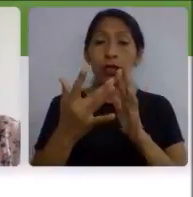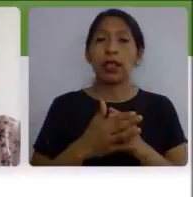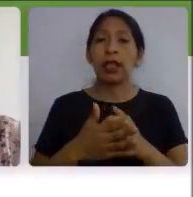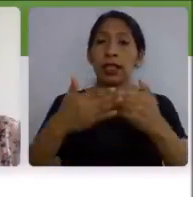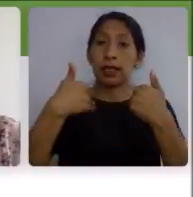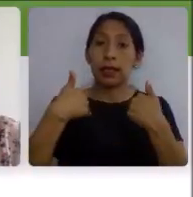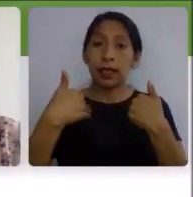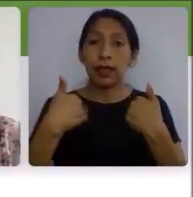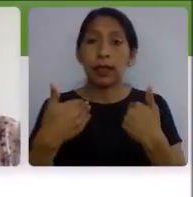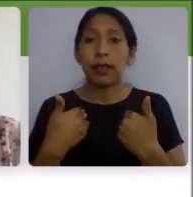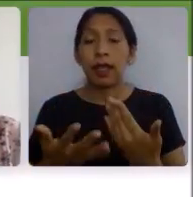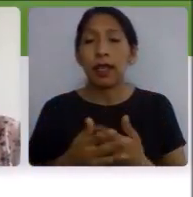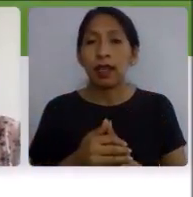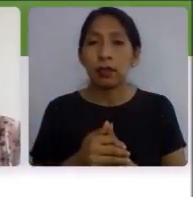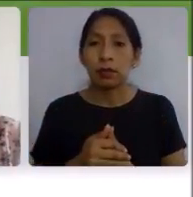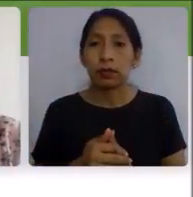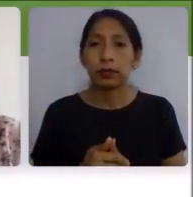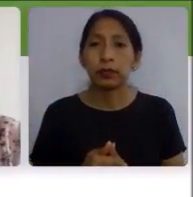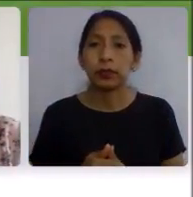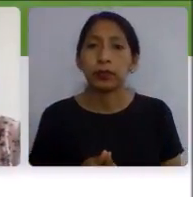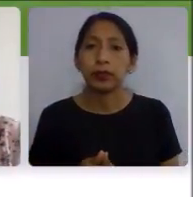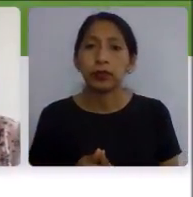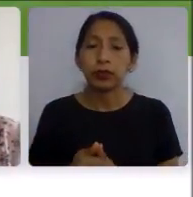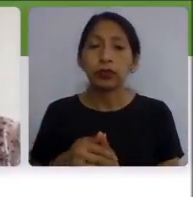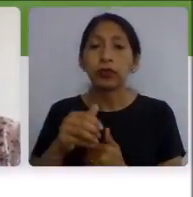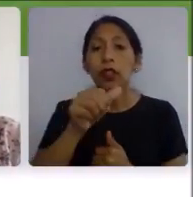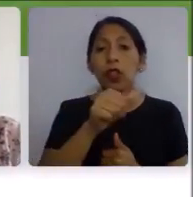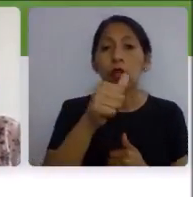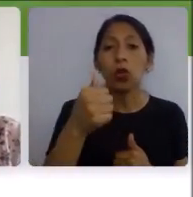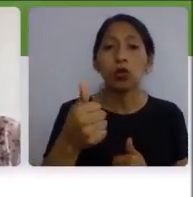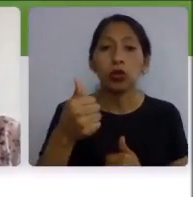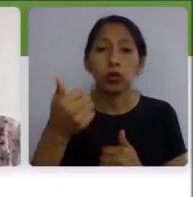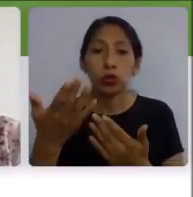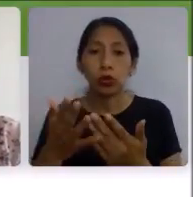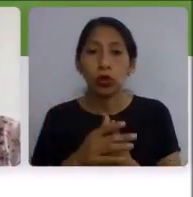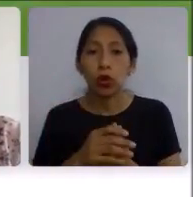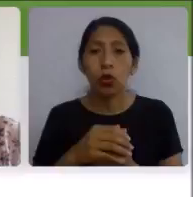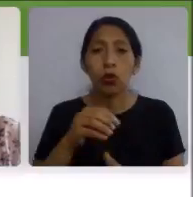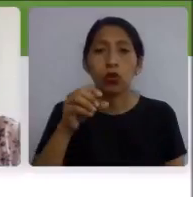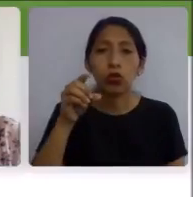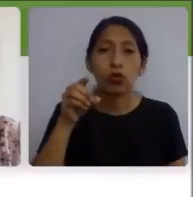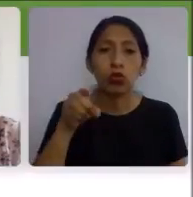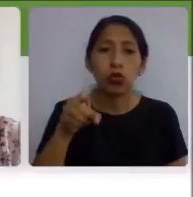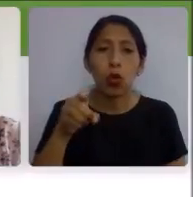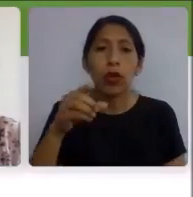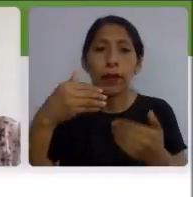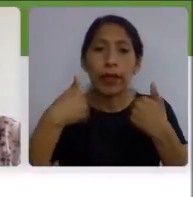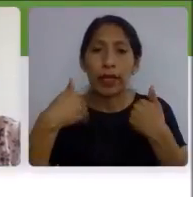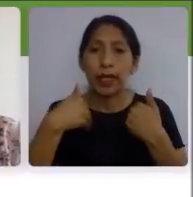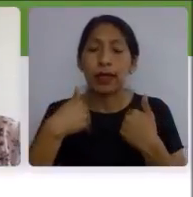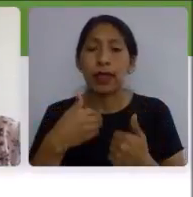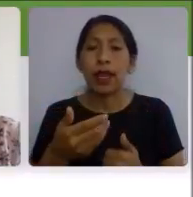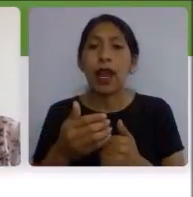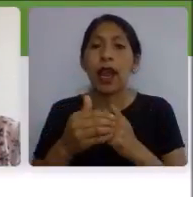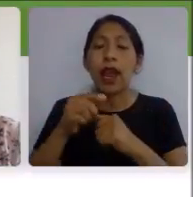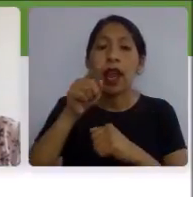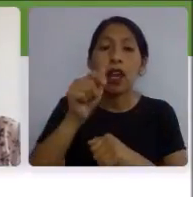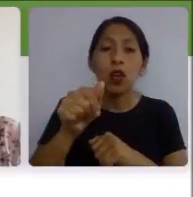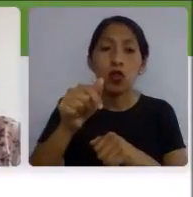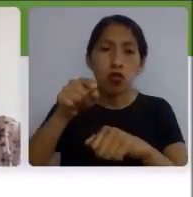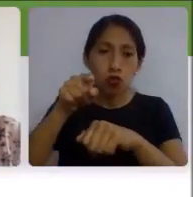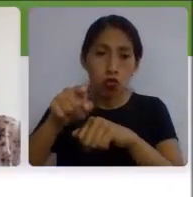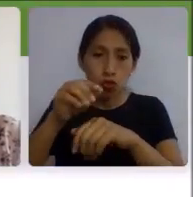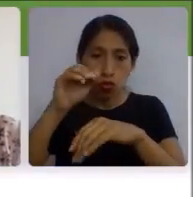esta reunión que quieras tener en los door to door. Debes contar con una página web con dominio propio y